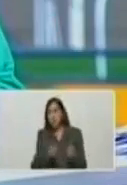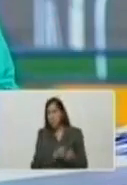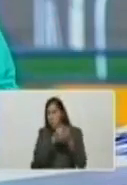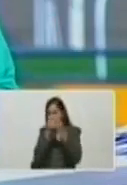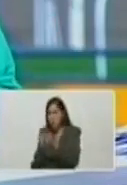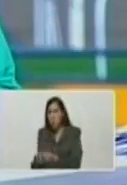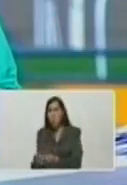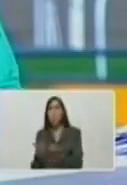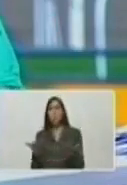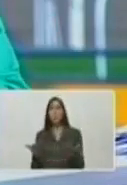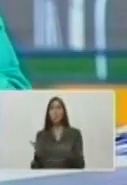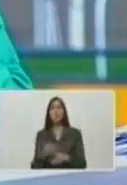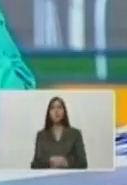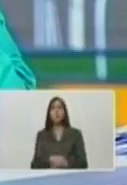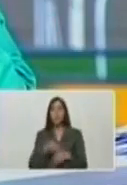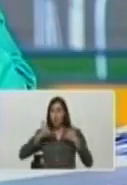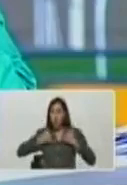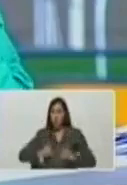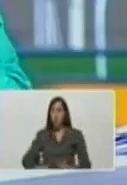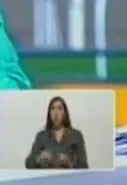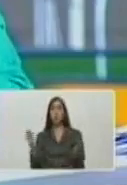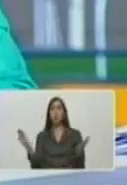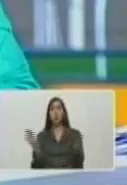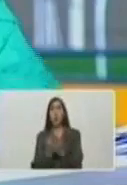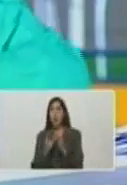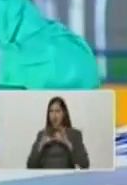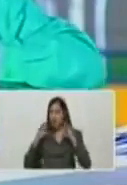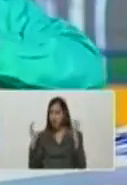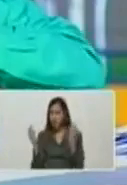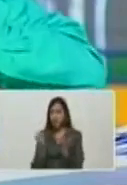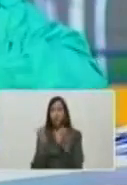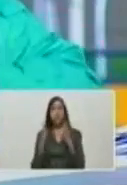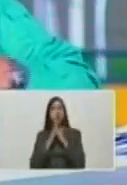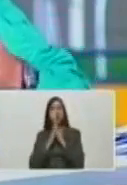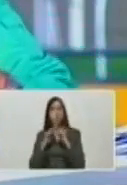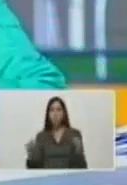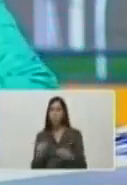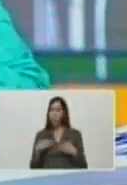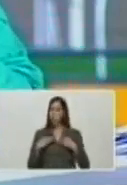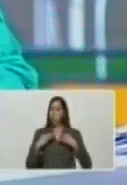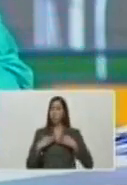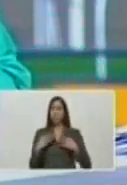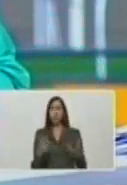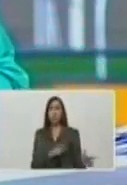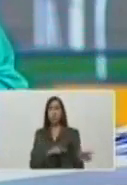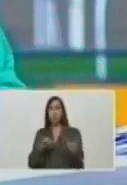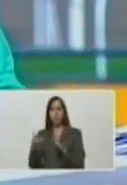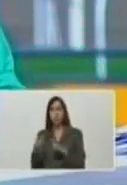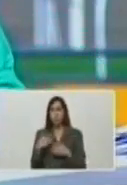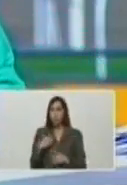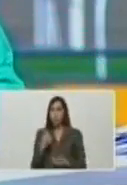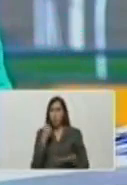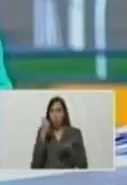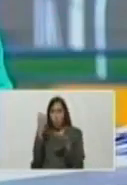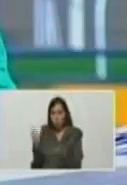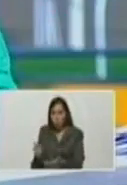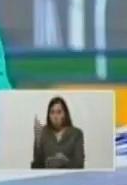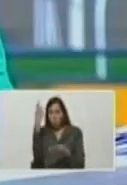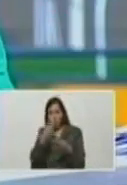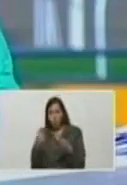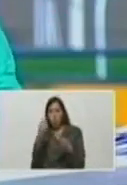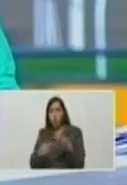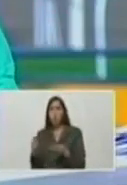llevar a su hijo, a su hija al aula de clase con todo su uniforme, con todos sus útiles escolares, con todos